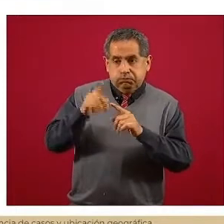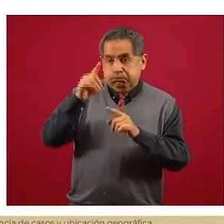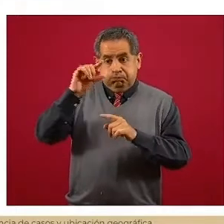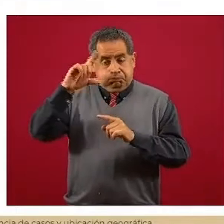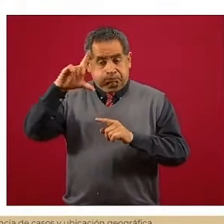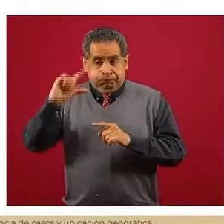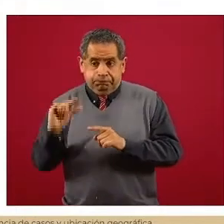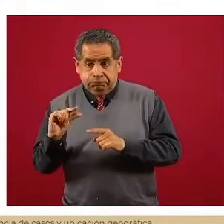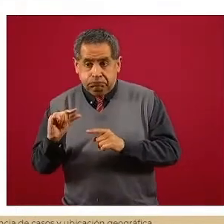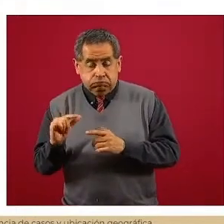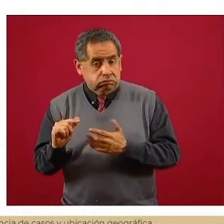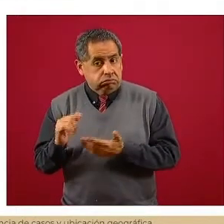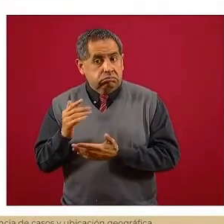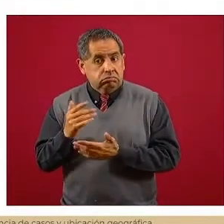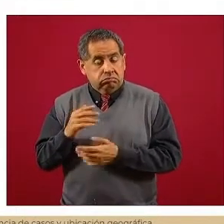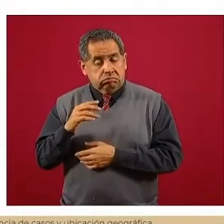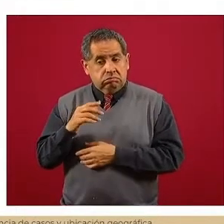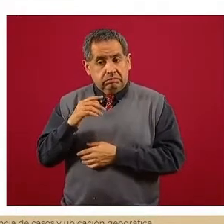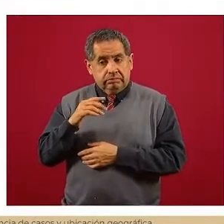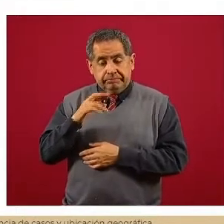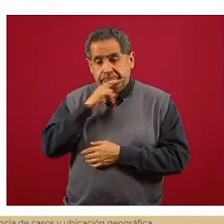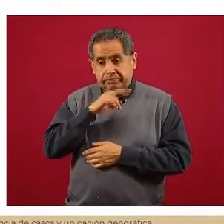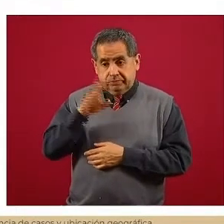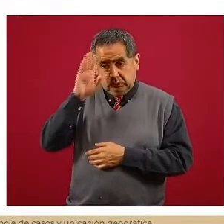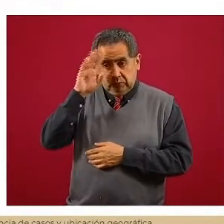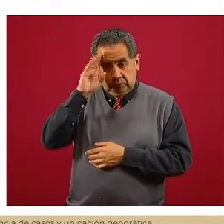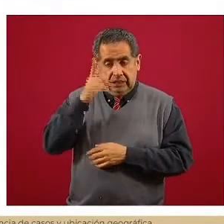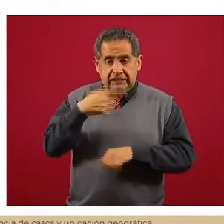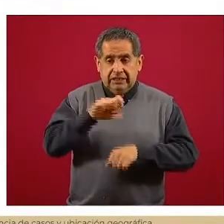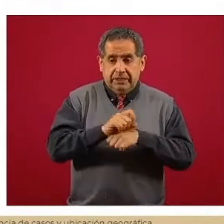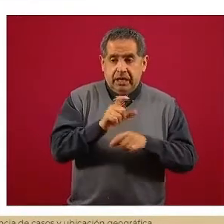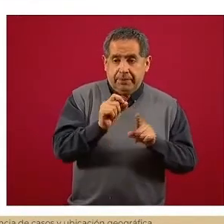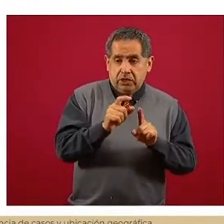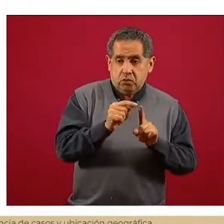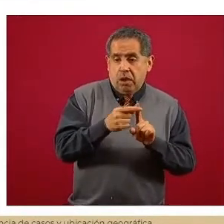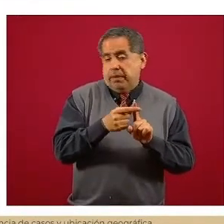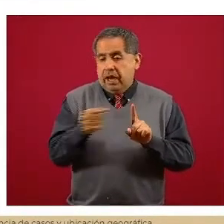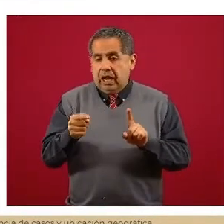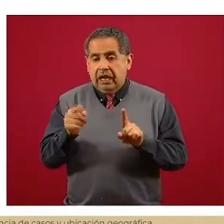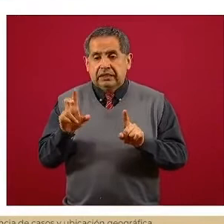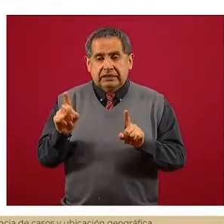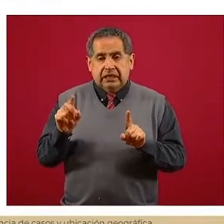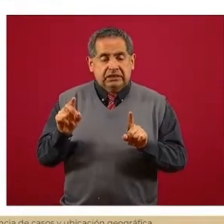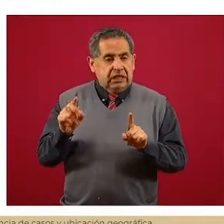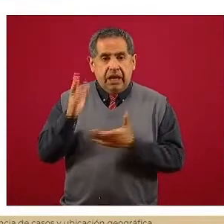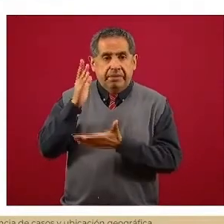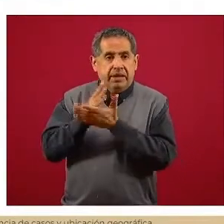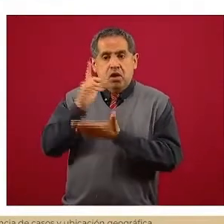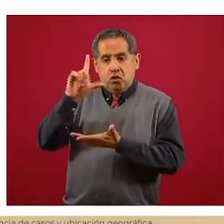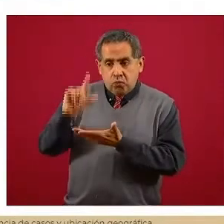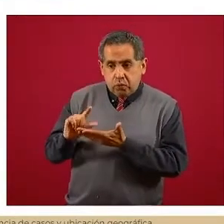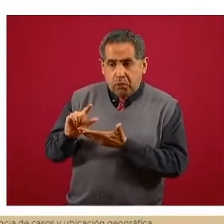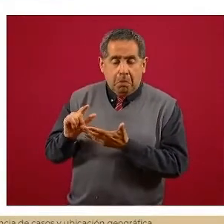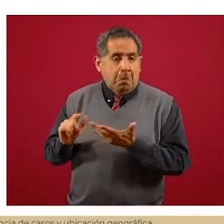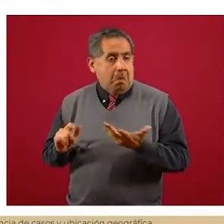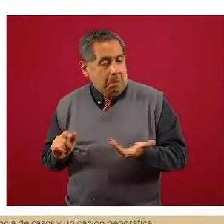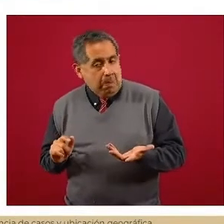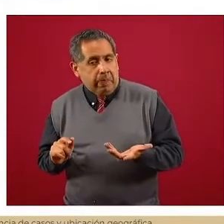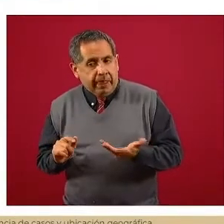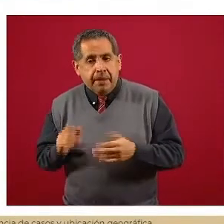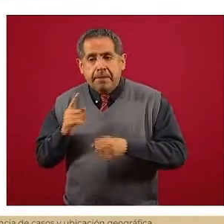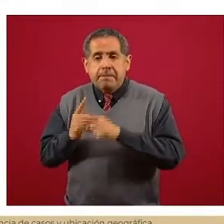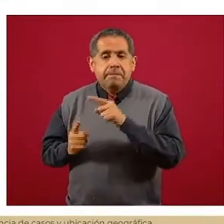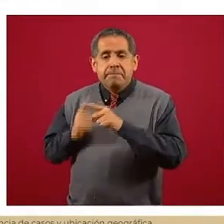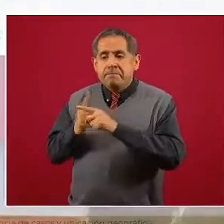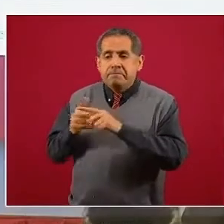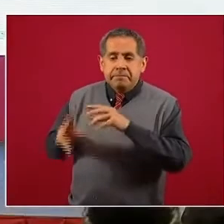grande, de gran magnitud que tiene Delicias de la semana 29 a la 30, y a la cual se le suman